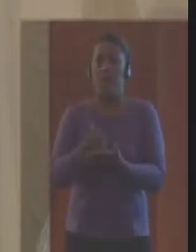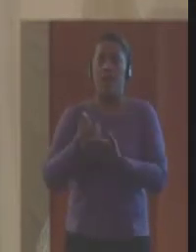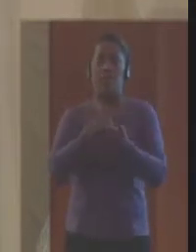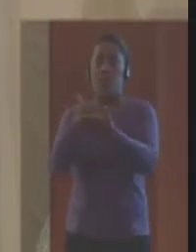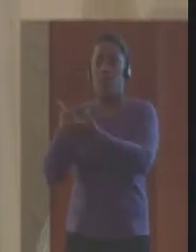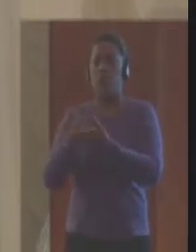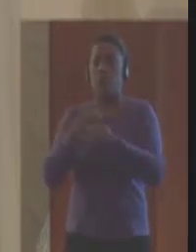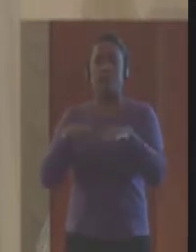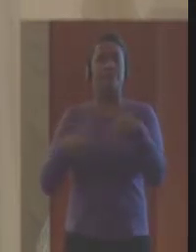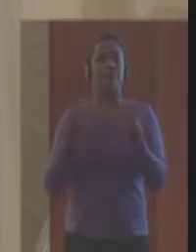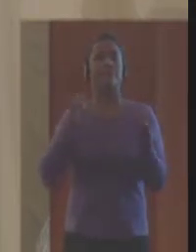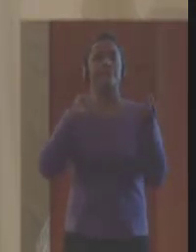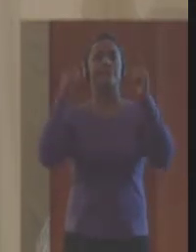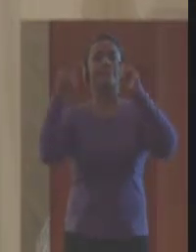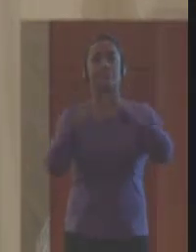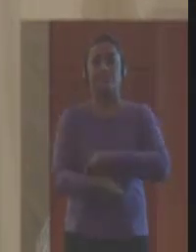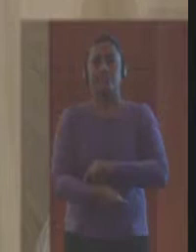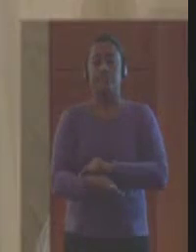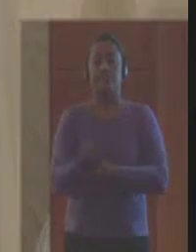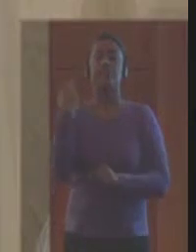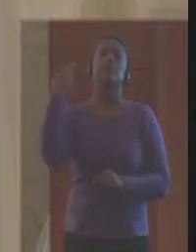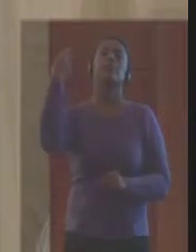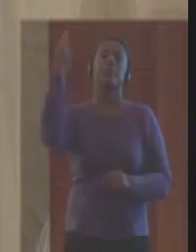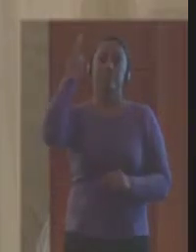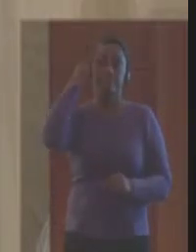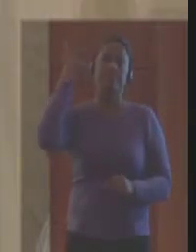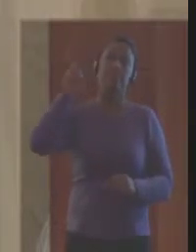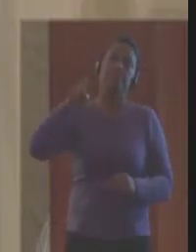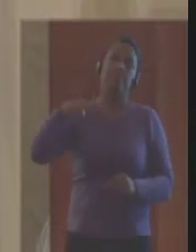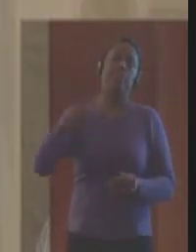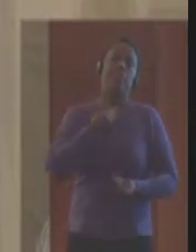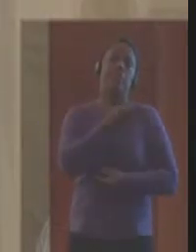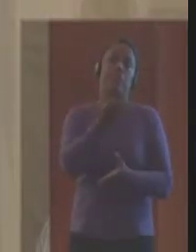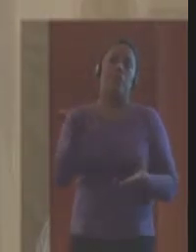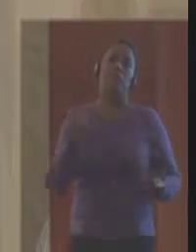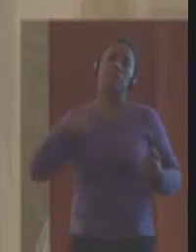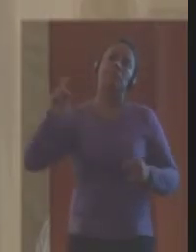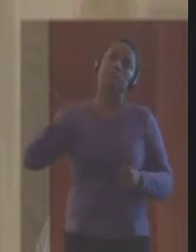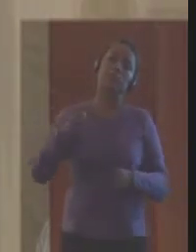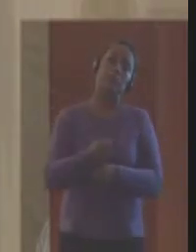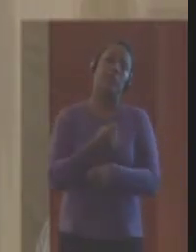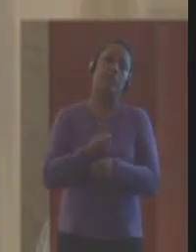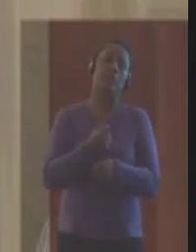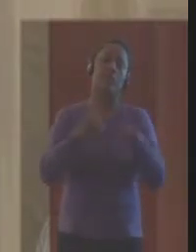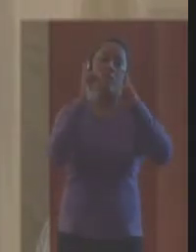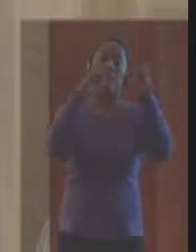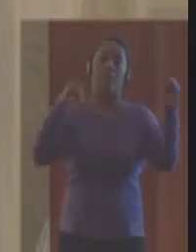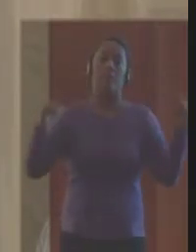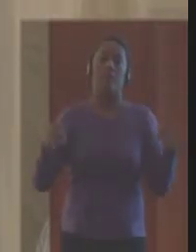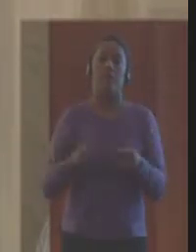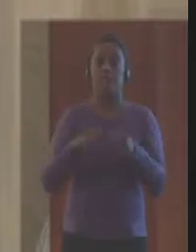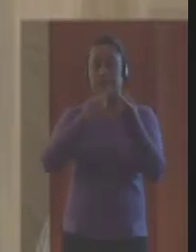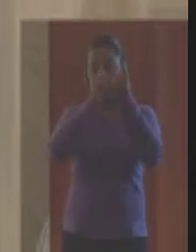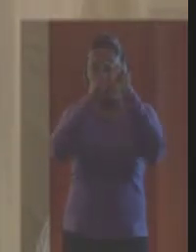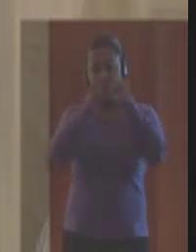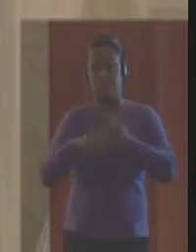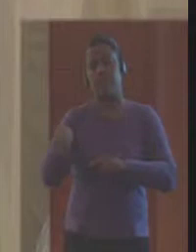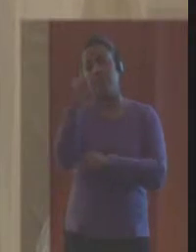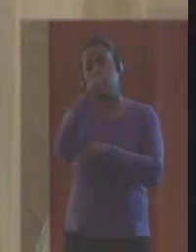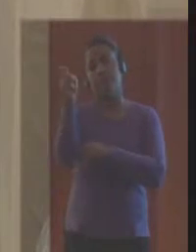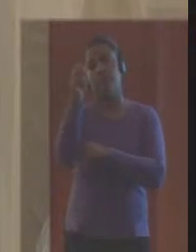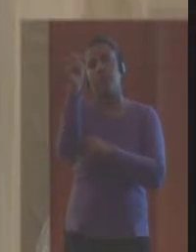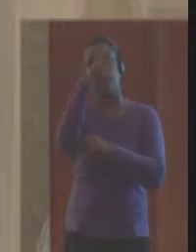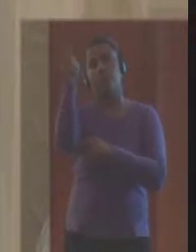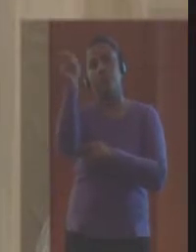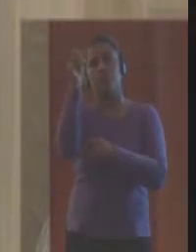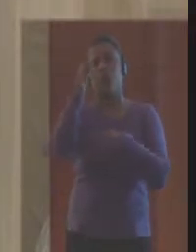recurrentes que veníamos haciéndolo atrás. Y entonces podríamos decir que tendríamos que trabajar en mapas con periodo de retorno de 100 o 200